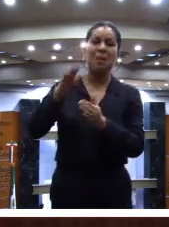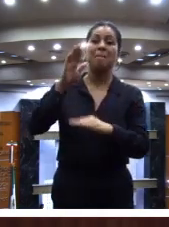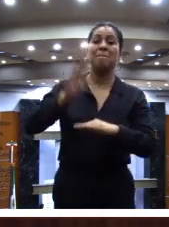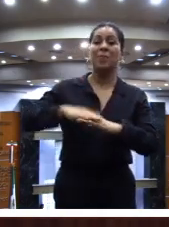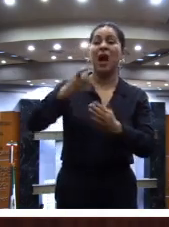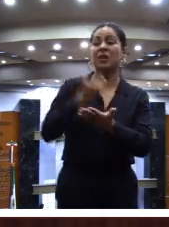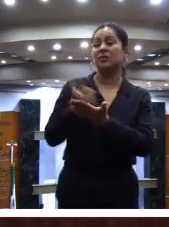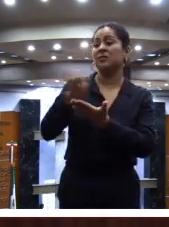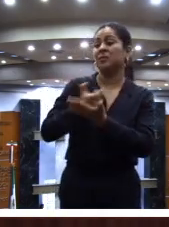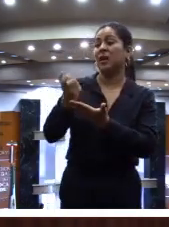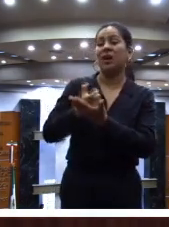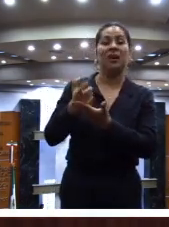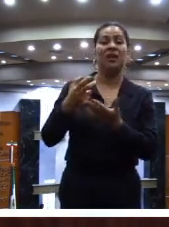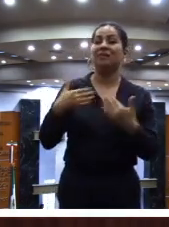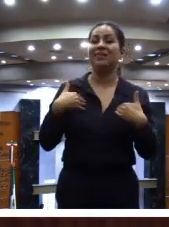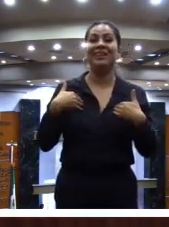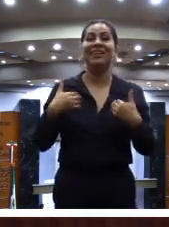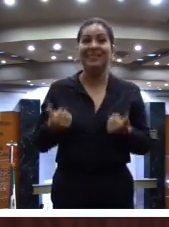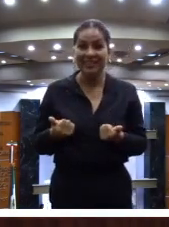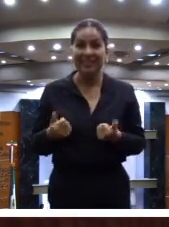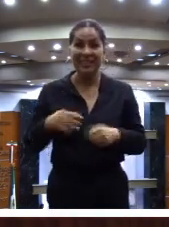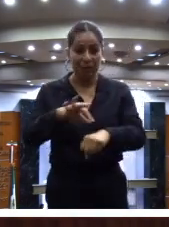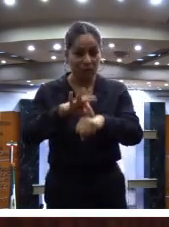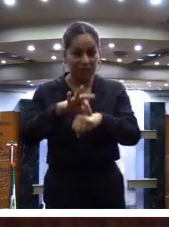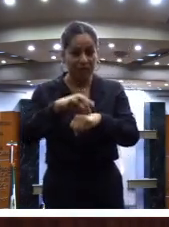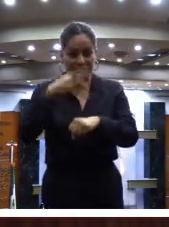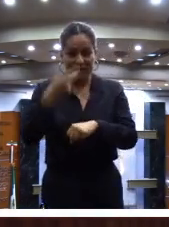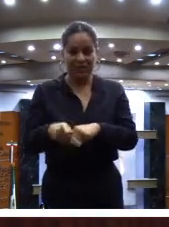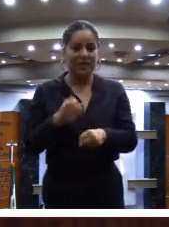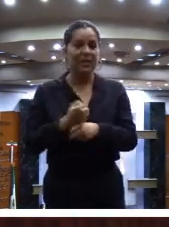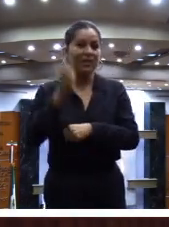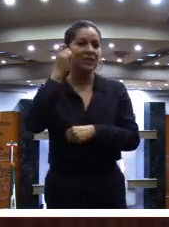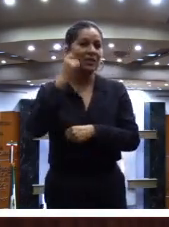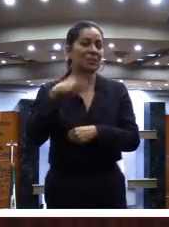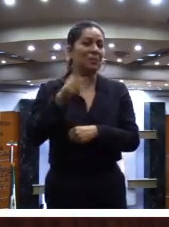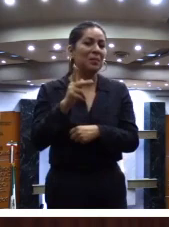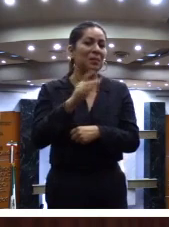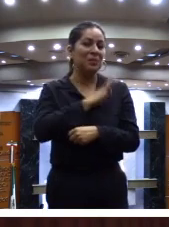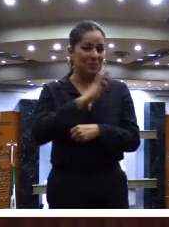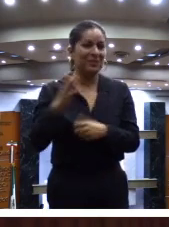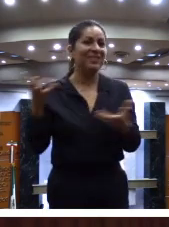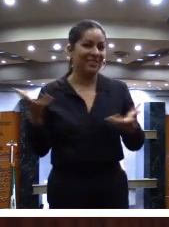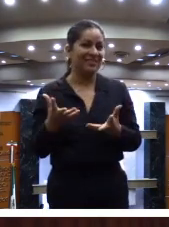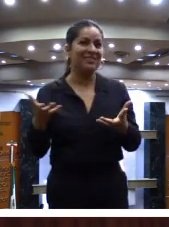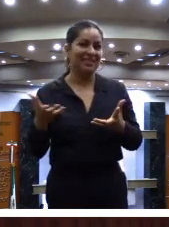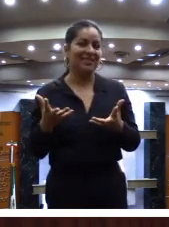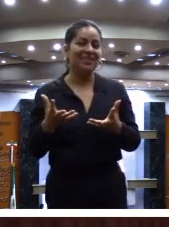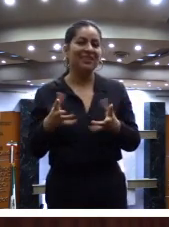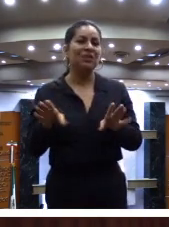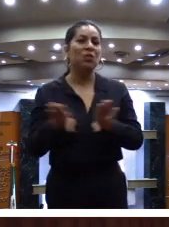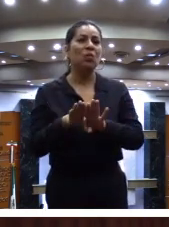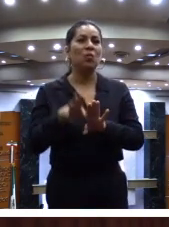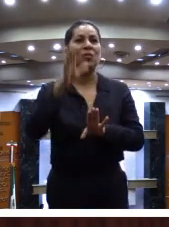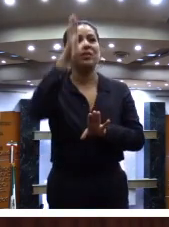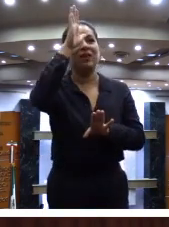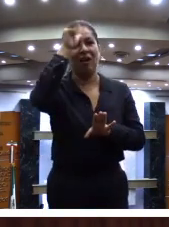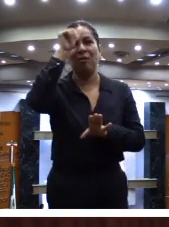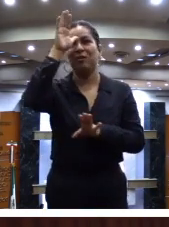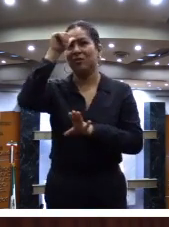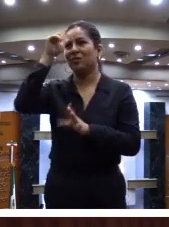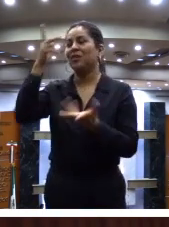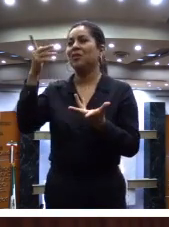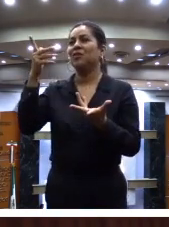adicionales entendemos el momento que vive Guerrero pero es perfectamente posible hacerlo de común acuerdo con El